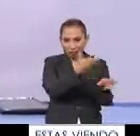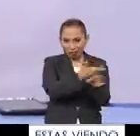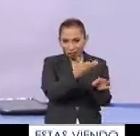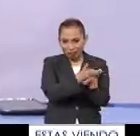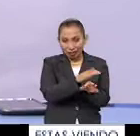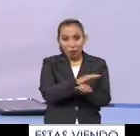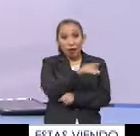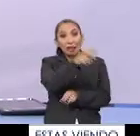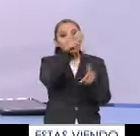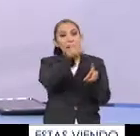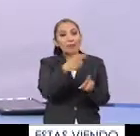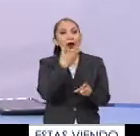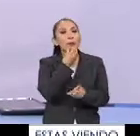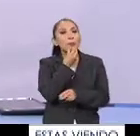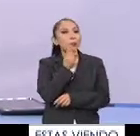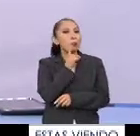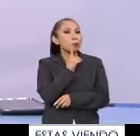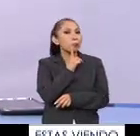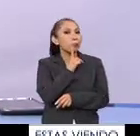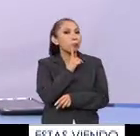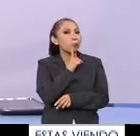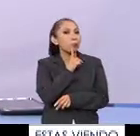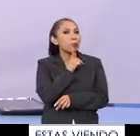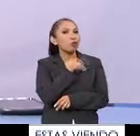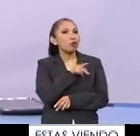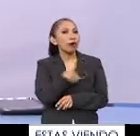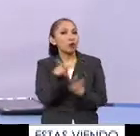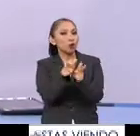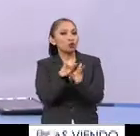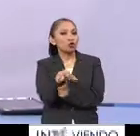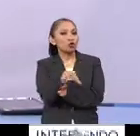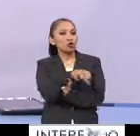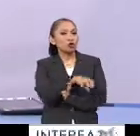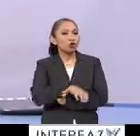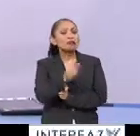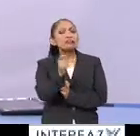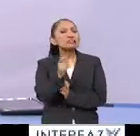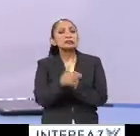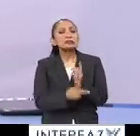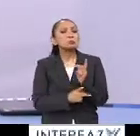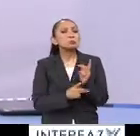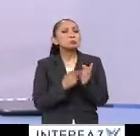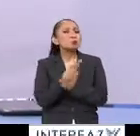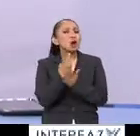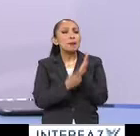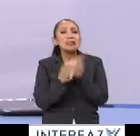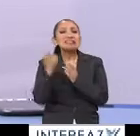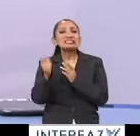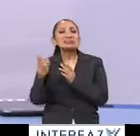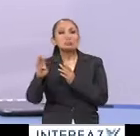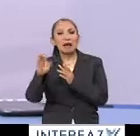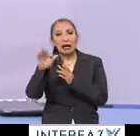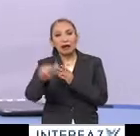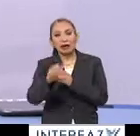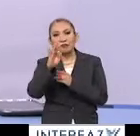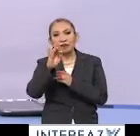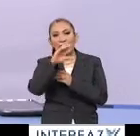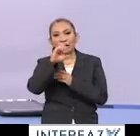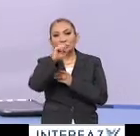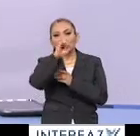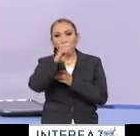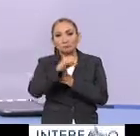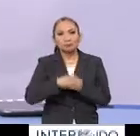momentos es el tema de género. ¿De qué se trata este programa y, por supuesto, de qué se trata la beca que están ofreciendo en Flaxo?